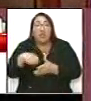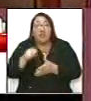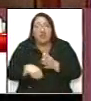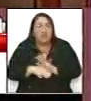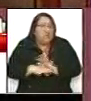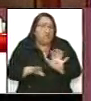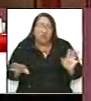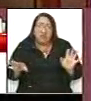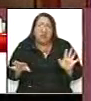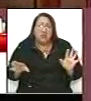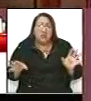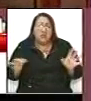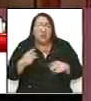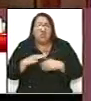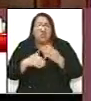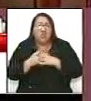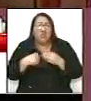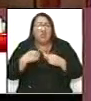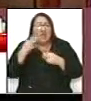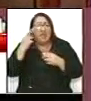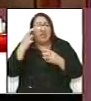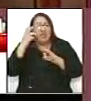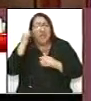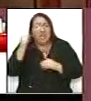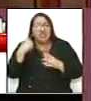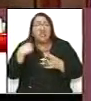organizaciones políticas tienen todo el derecho de definir o